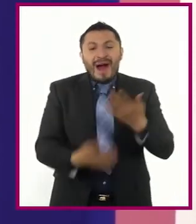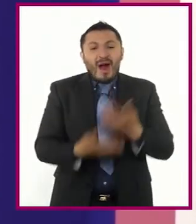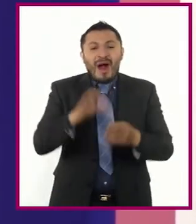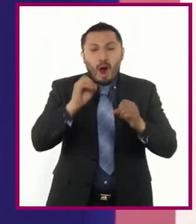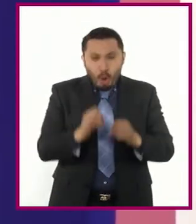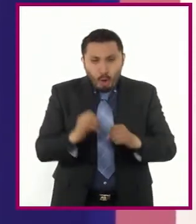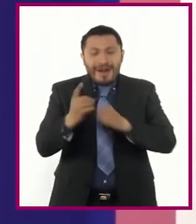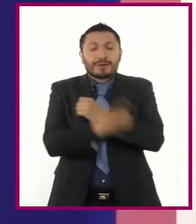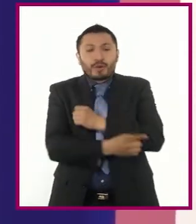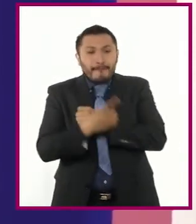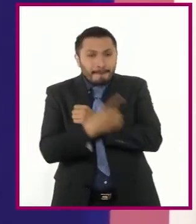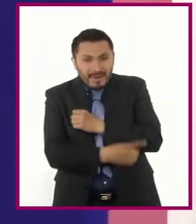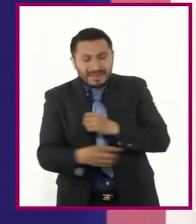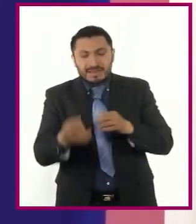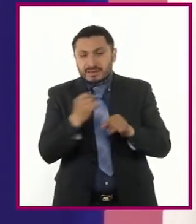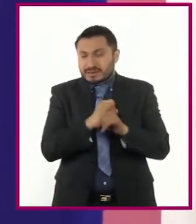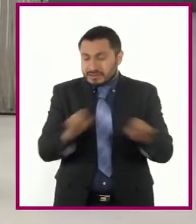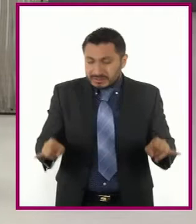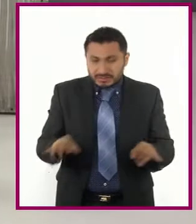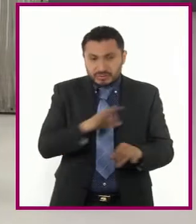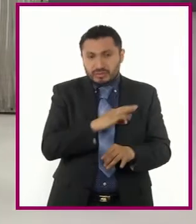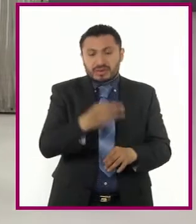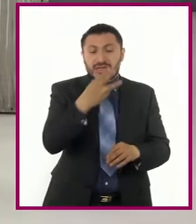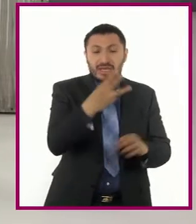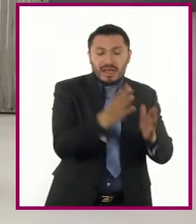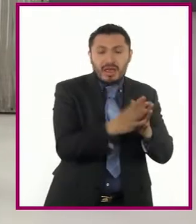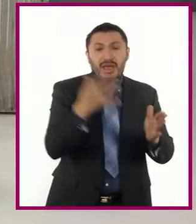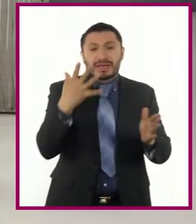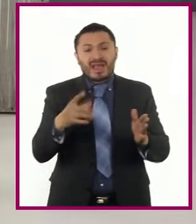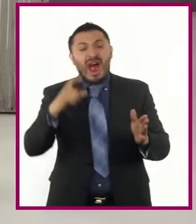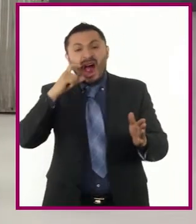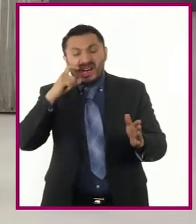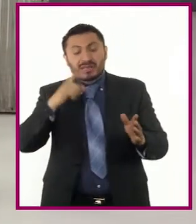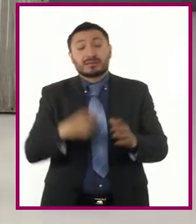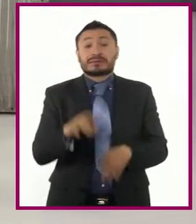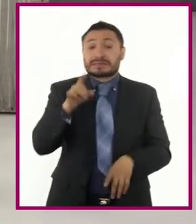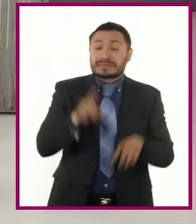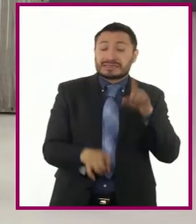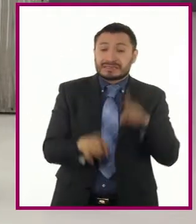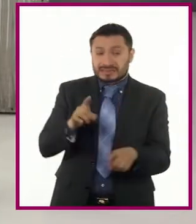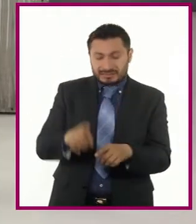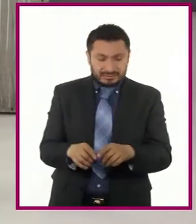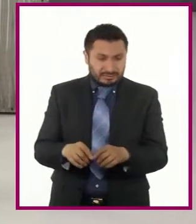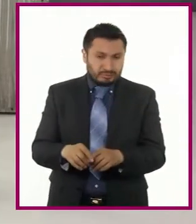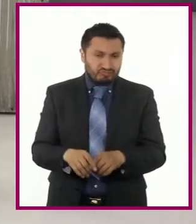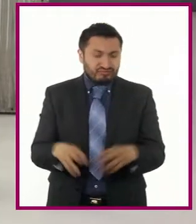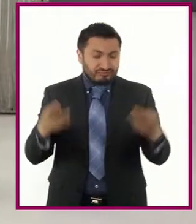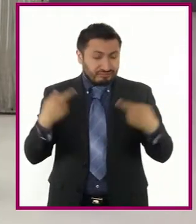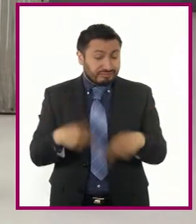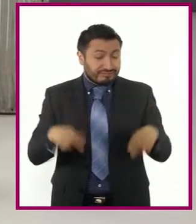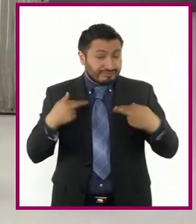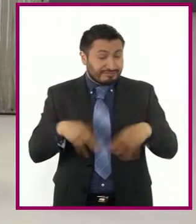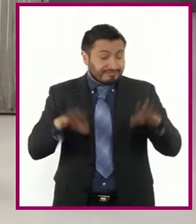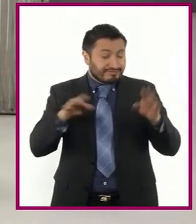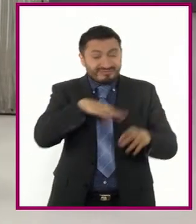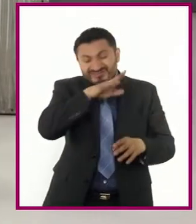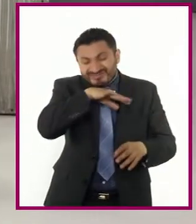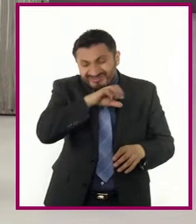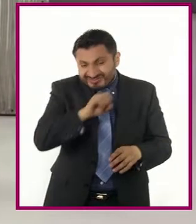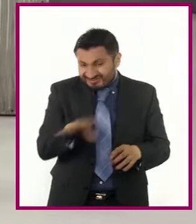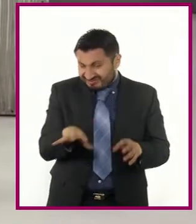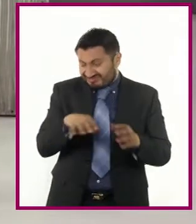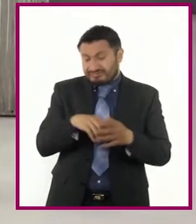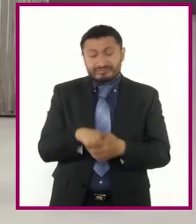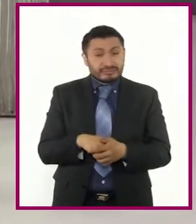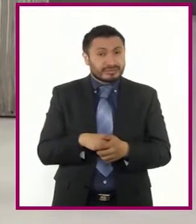automático, es posible utilizar desde 3 hasta 5 nueces, dependiendo de la suciedad en las prendas. En una pequeña bolsita